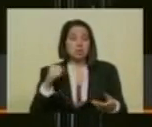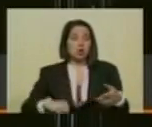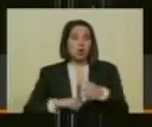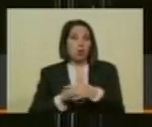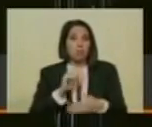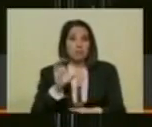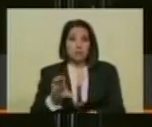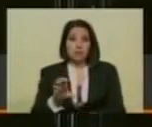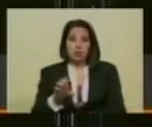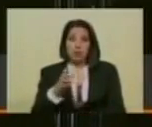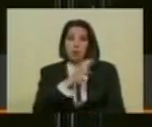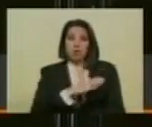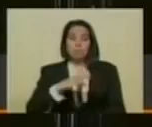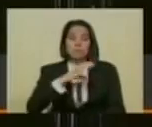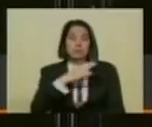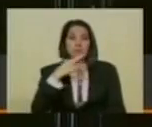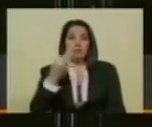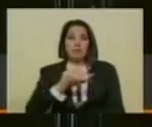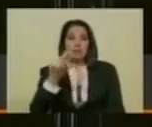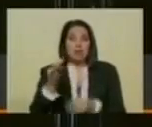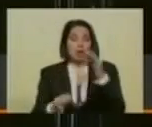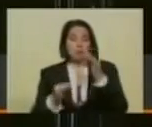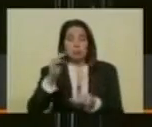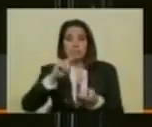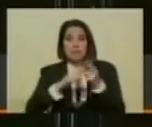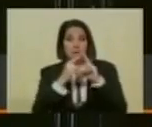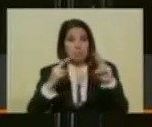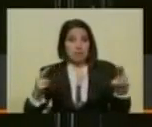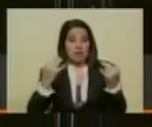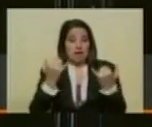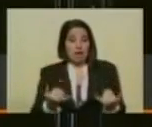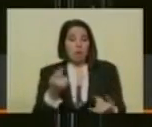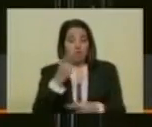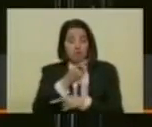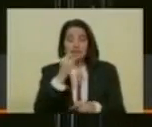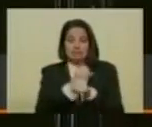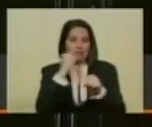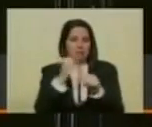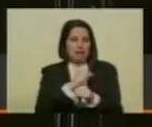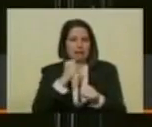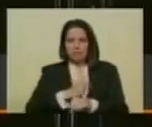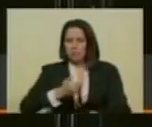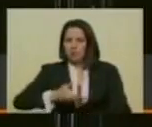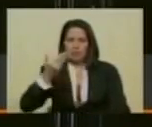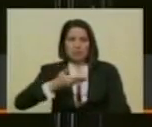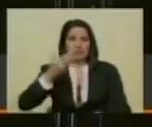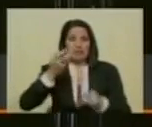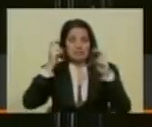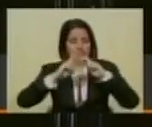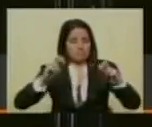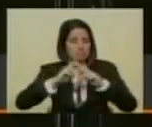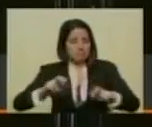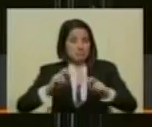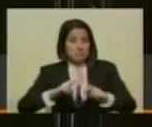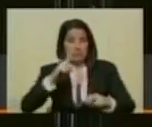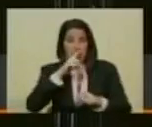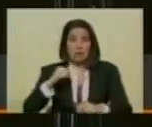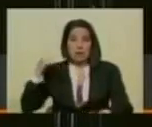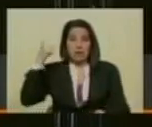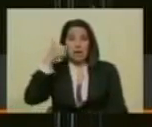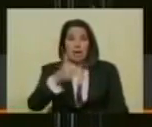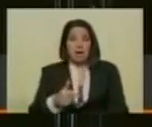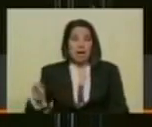Comisión por la Verdad, la Justicia y la Paz, ahora es que tiene que jugar un papel fundamental en los meses y años que están por venir